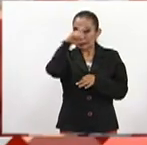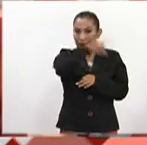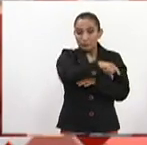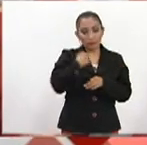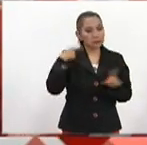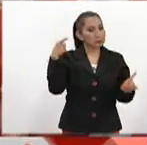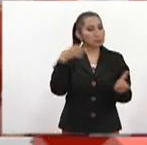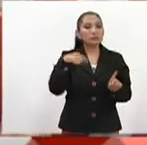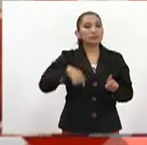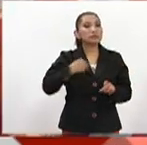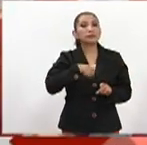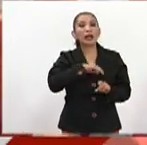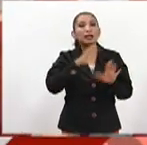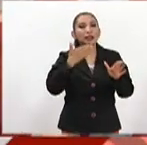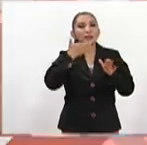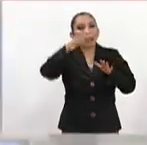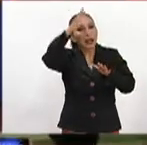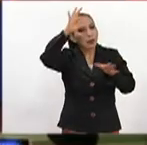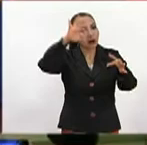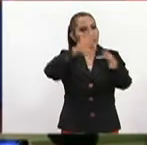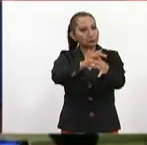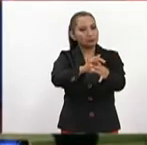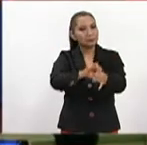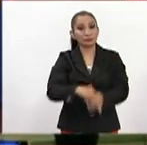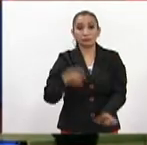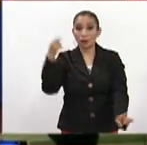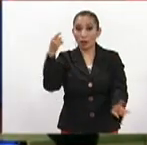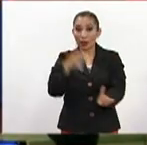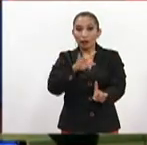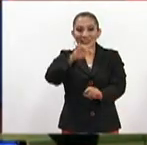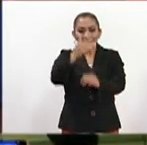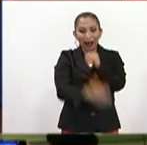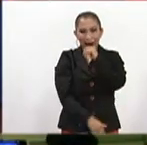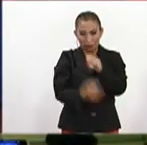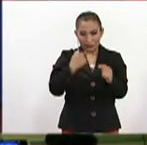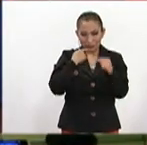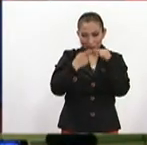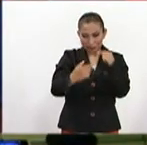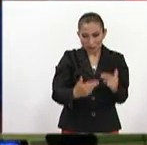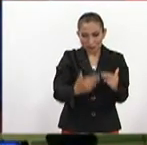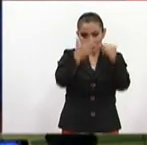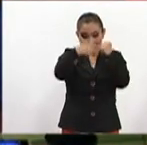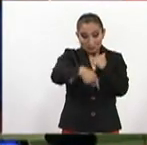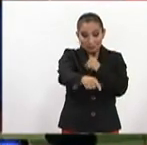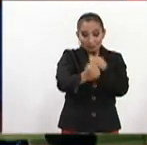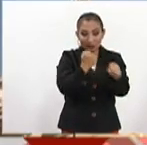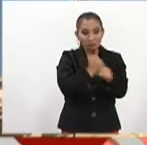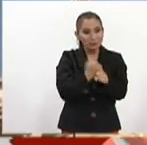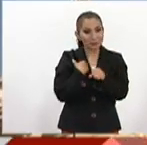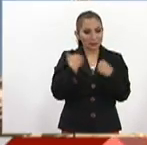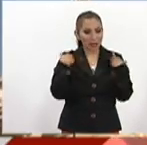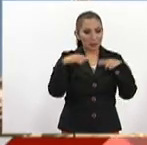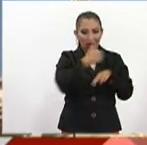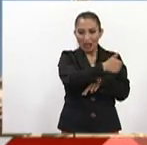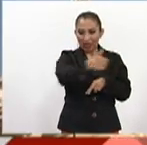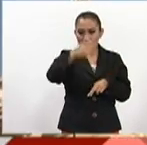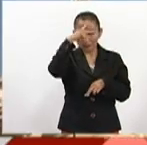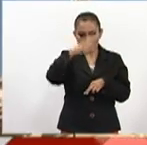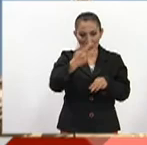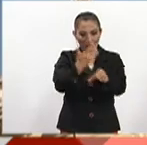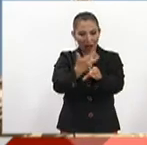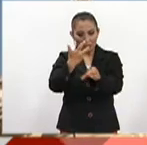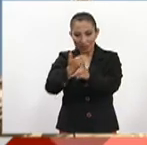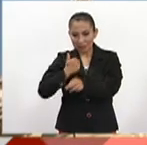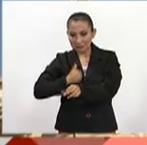Nuestro propósito aquí es hacer un buen acuerdo. Pese a que el objetivo era concluir con las negociaciones este año, los representantes de México,